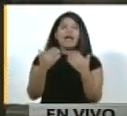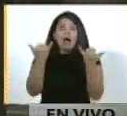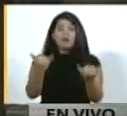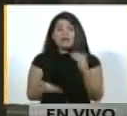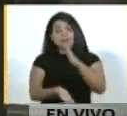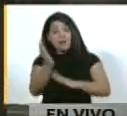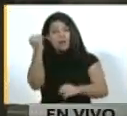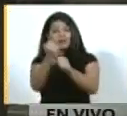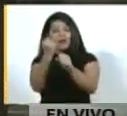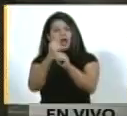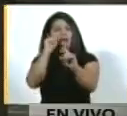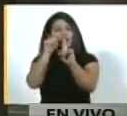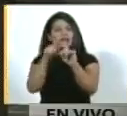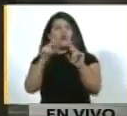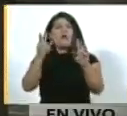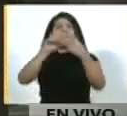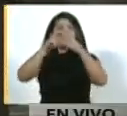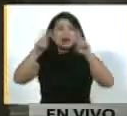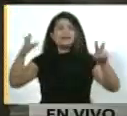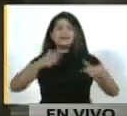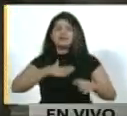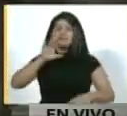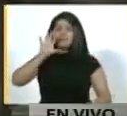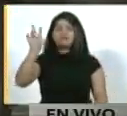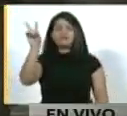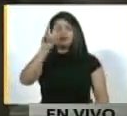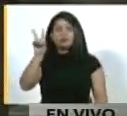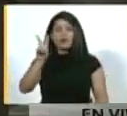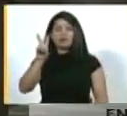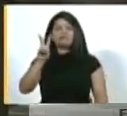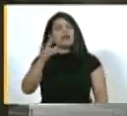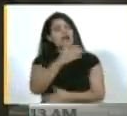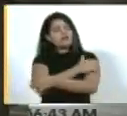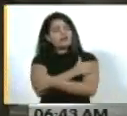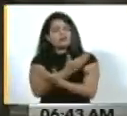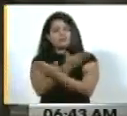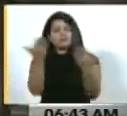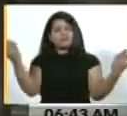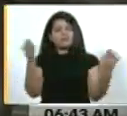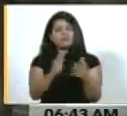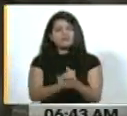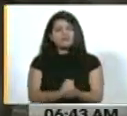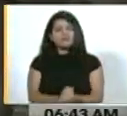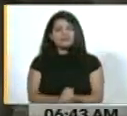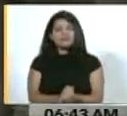a trabajar por la paz de nuestro país. Un abrazo para todos.